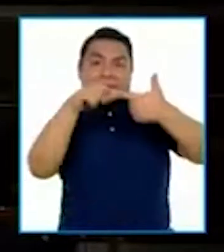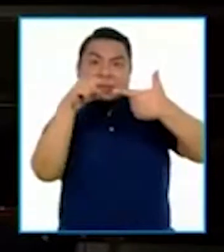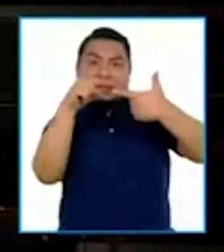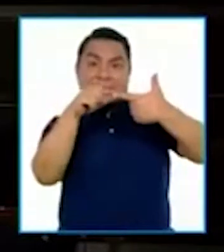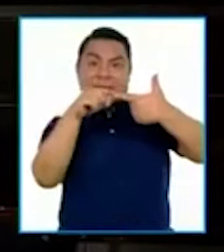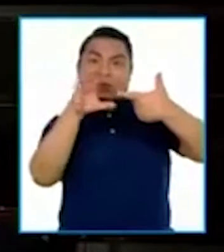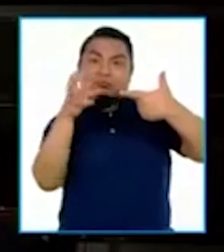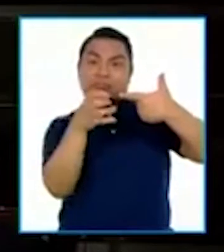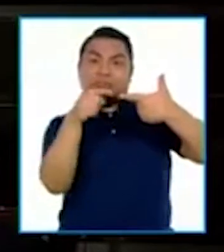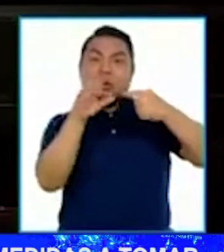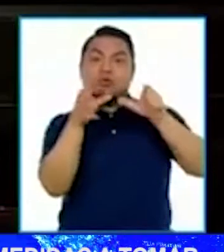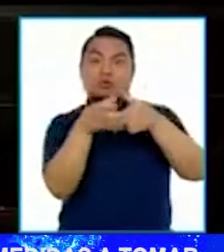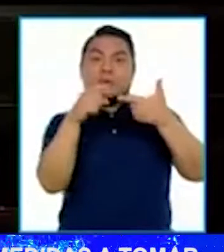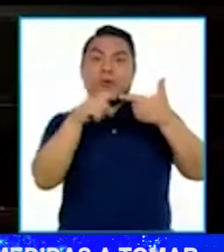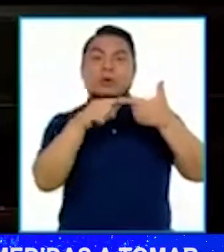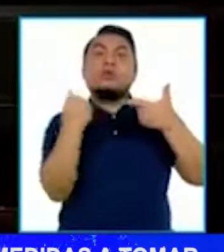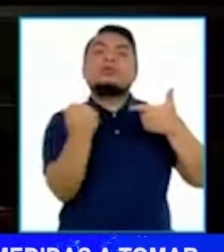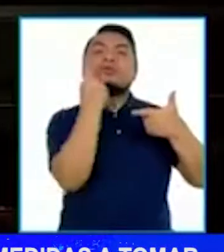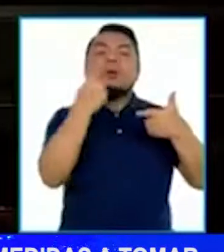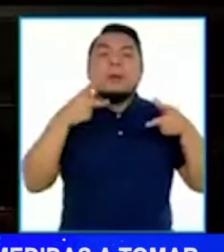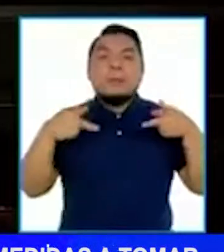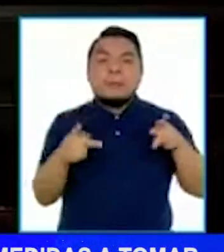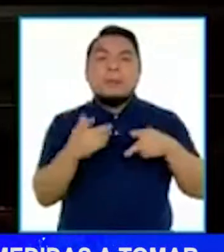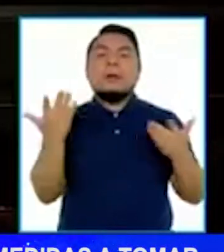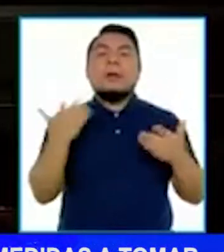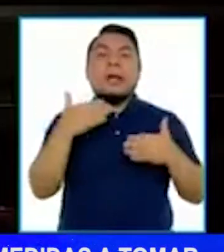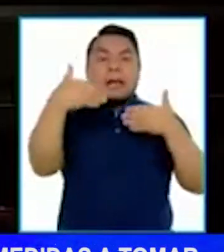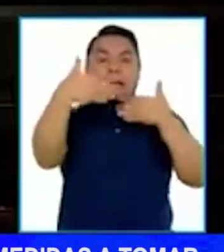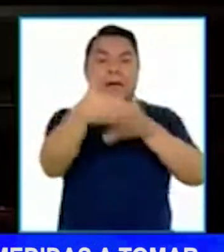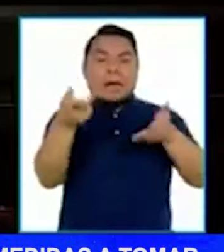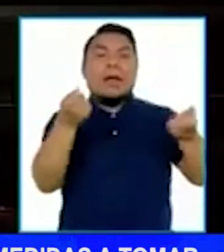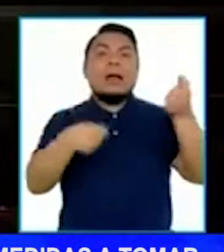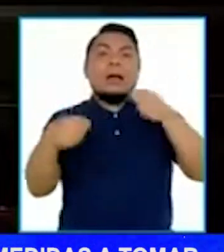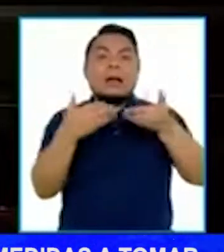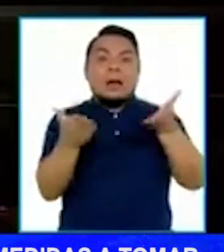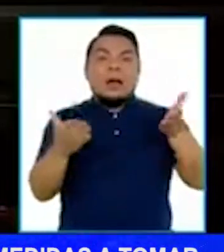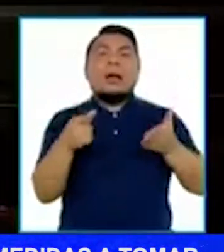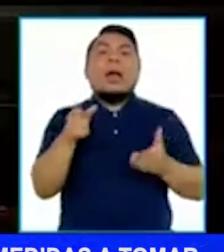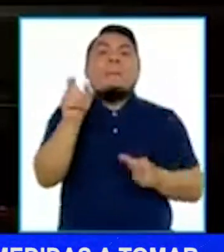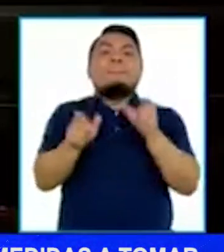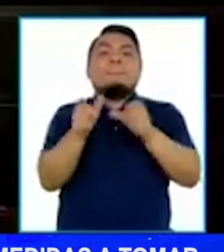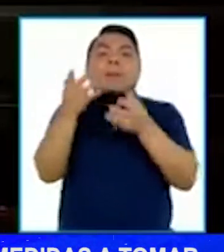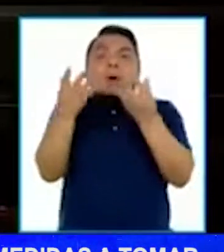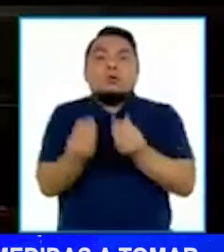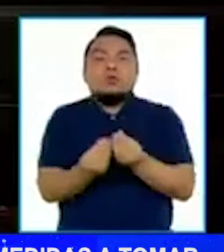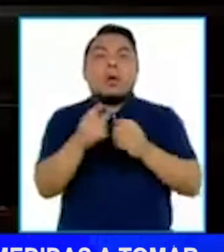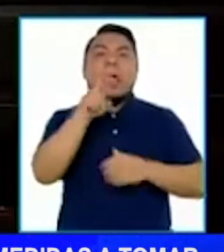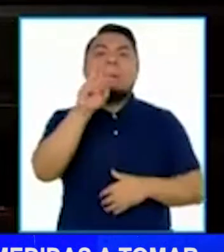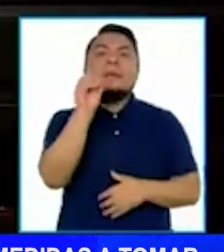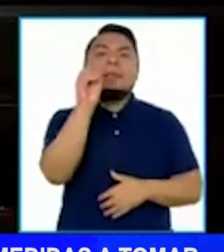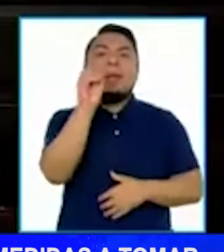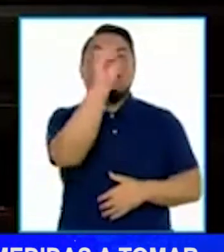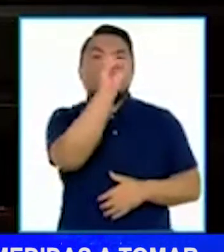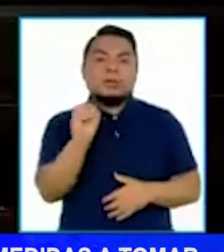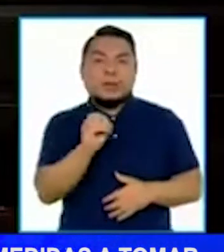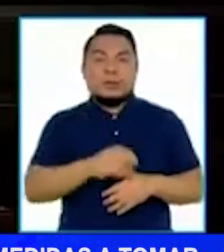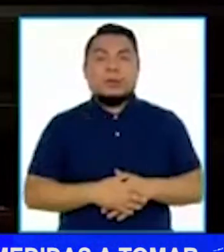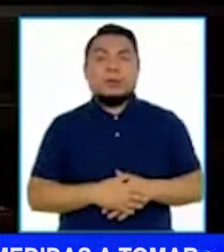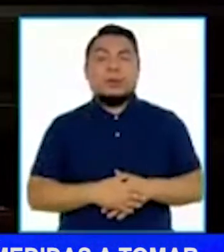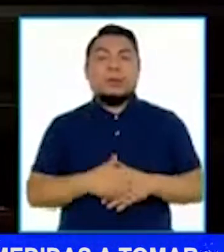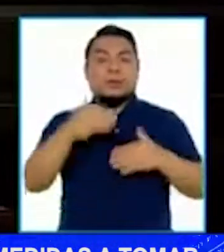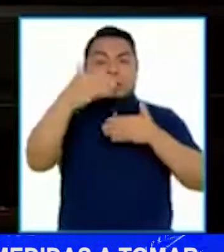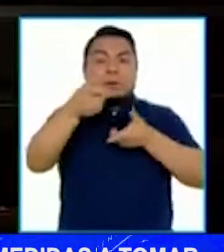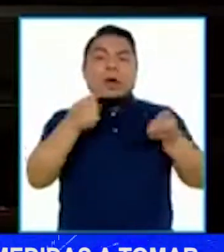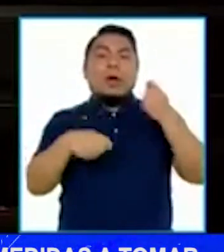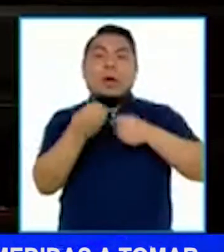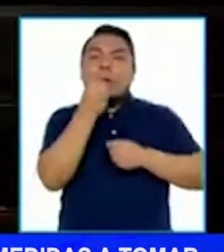este nivel se autoriza solo la apertura de tiendas en general con un aforo del 20%, tiendas